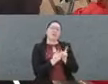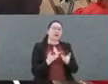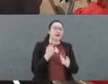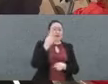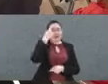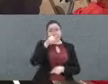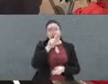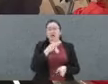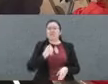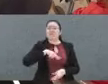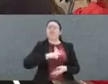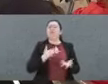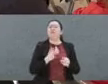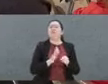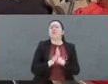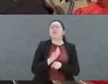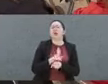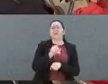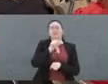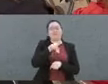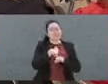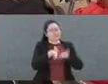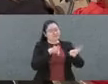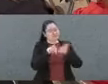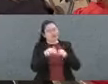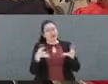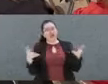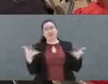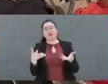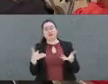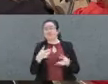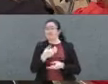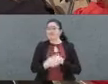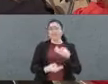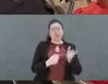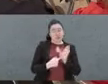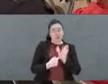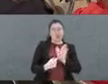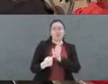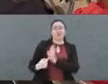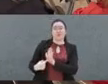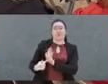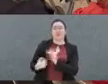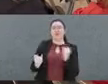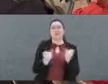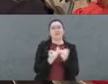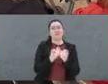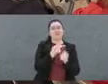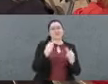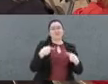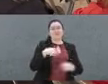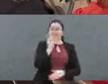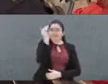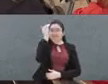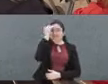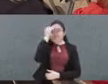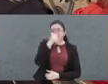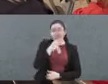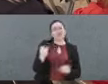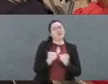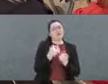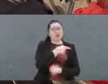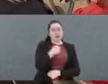haciendo, los trabajos que se han estado realizando, las obras, y que se conozca todo este trabajo, y también escucharlos a